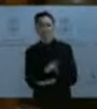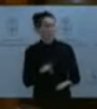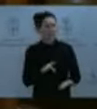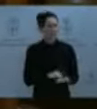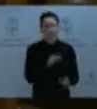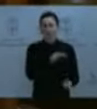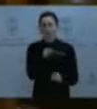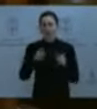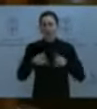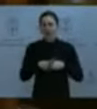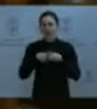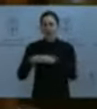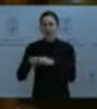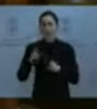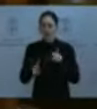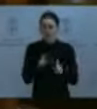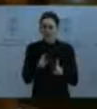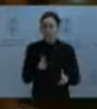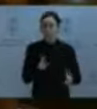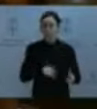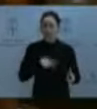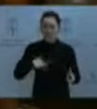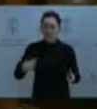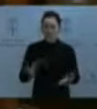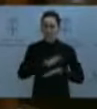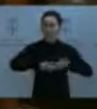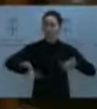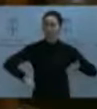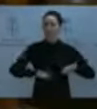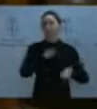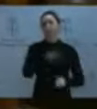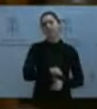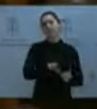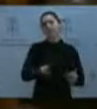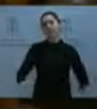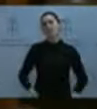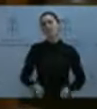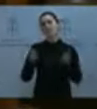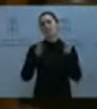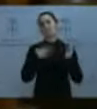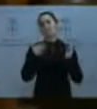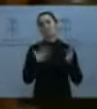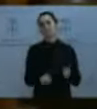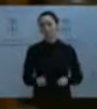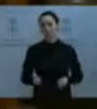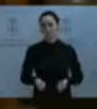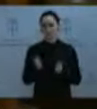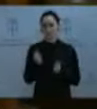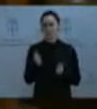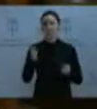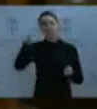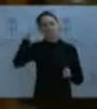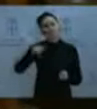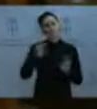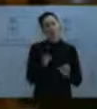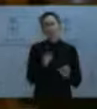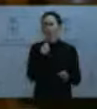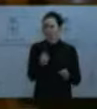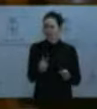Galicia, etcétera, pueden pescar hasta 3 meses. Ese tipo de reparto sabemos que es muy difícil de combatir, pero se puede mejorar. ¿Cómo podemos mejorar esta